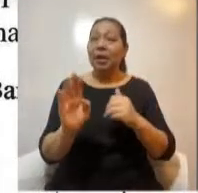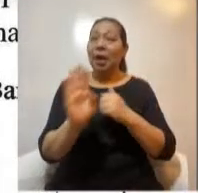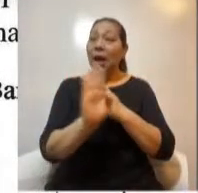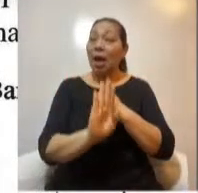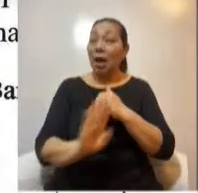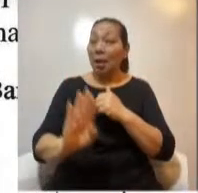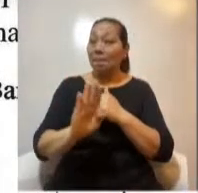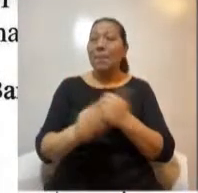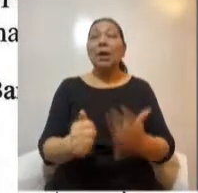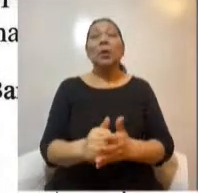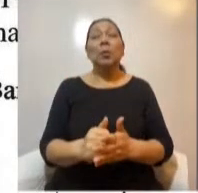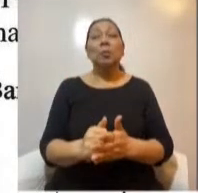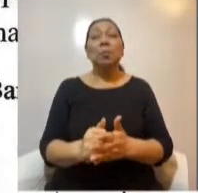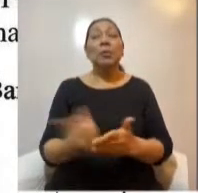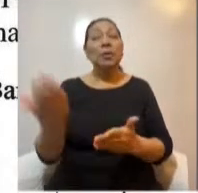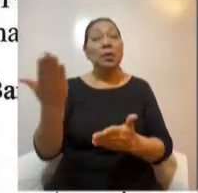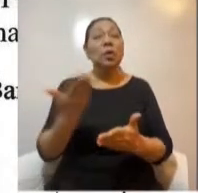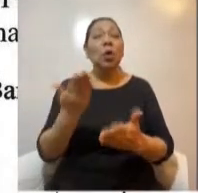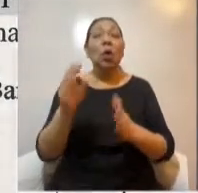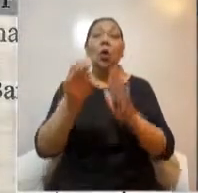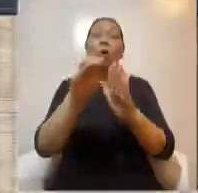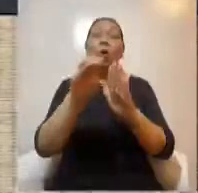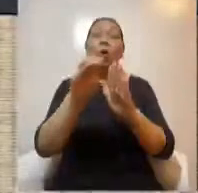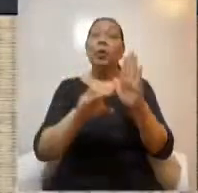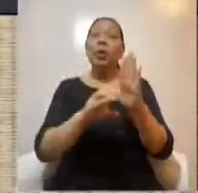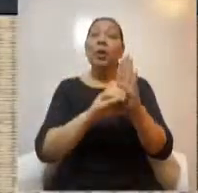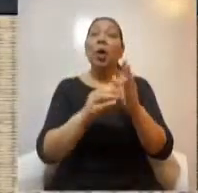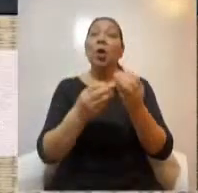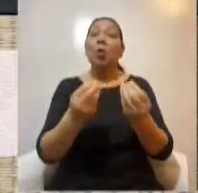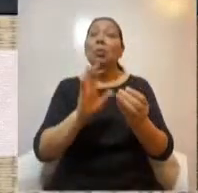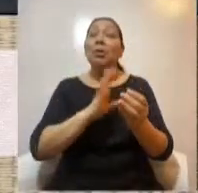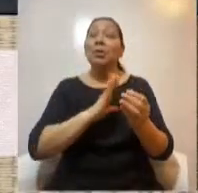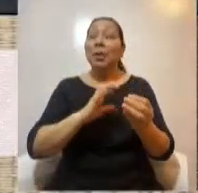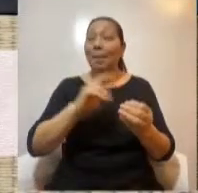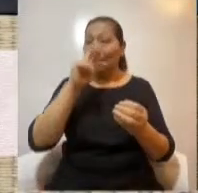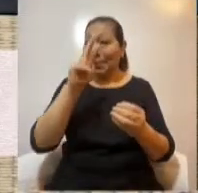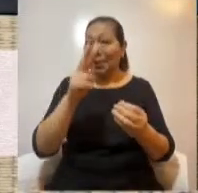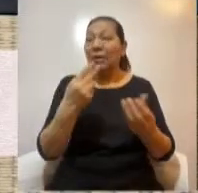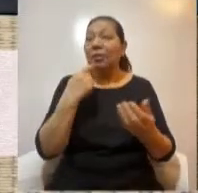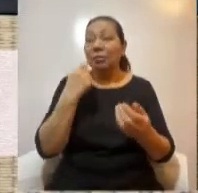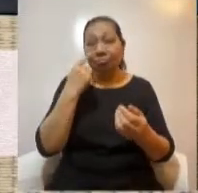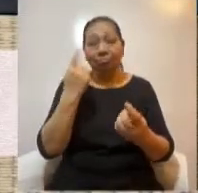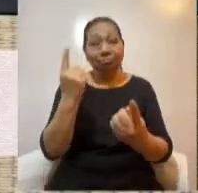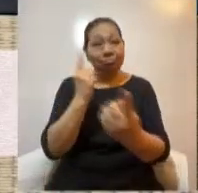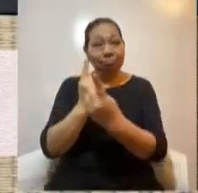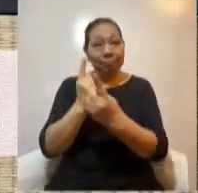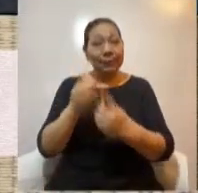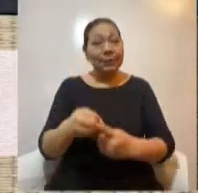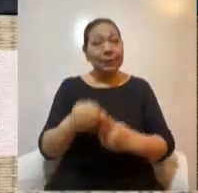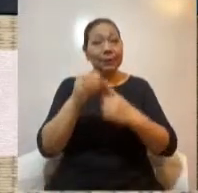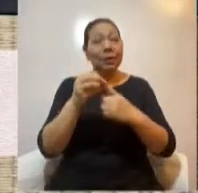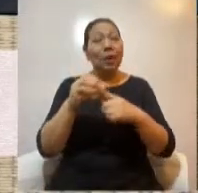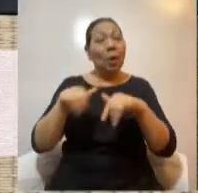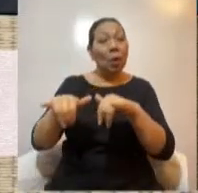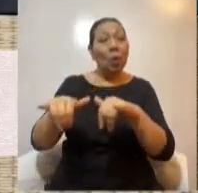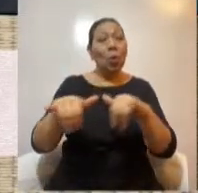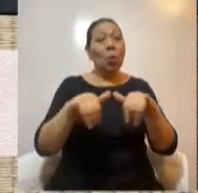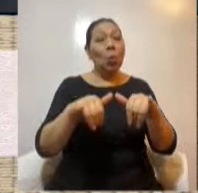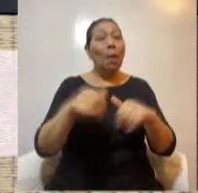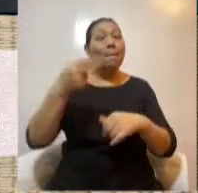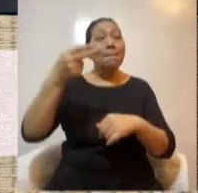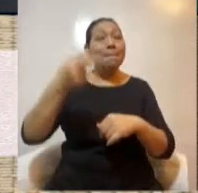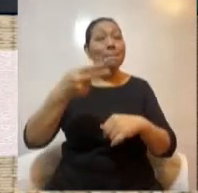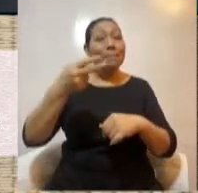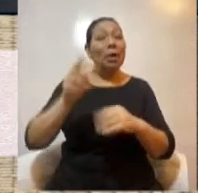617-2017 Amparo en el marco del Estado constitucional como el Estado peruano, que reconoce el principio de igualdad